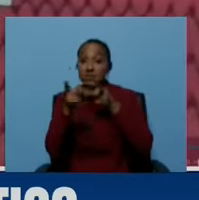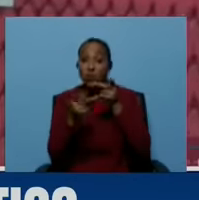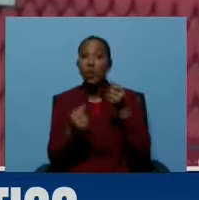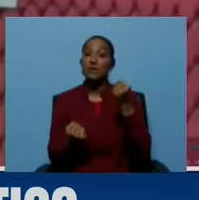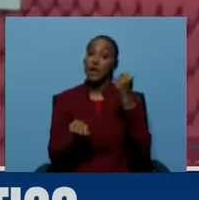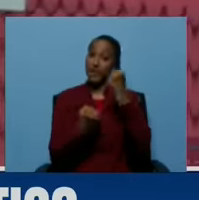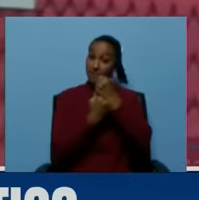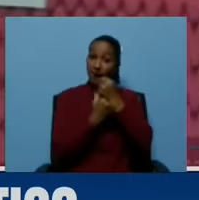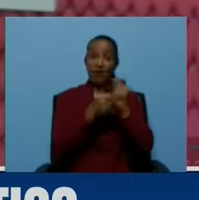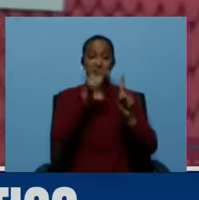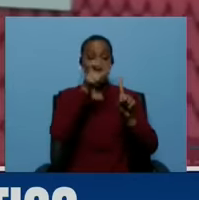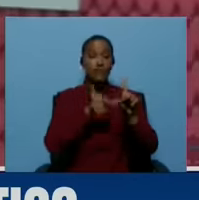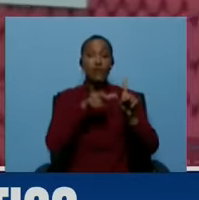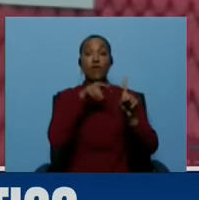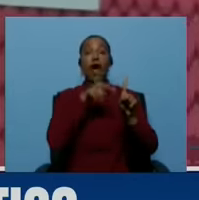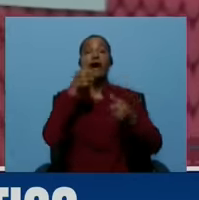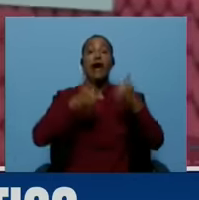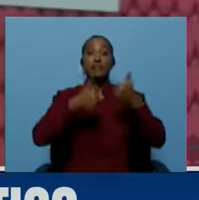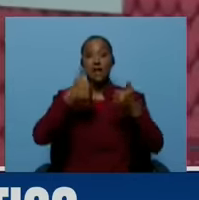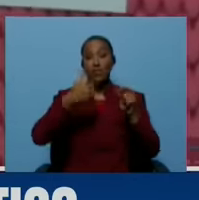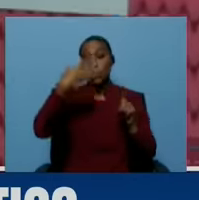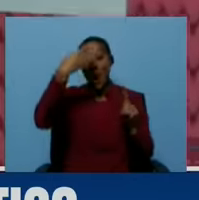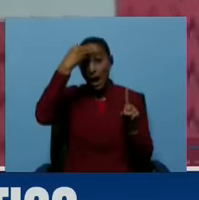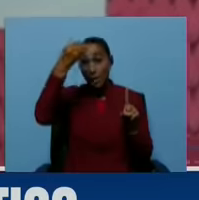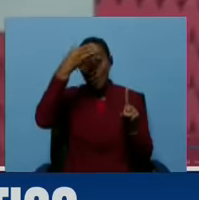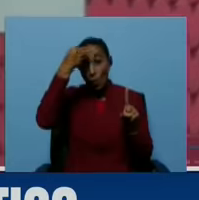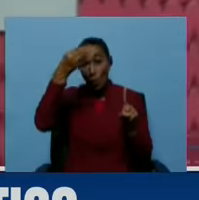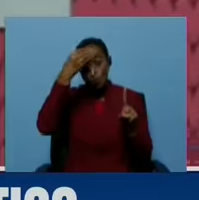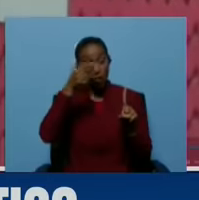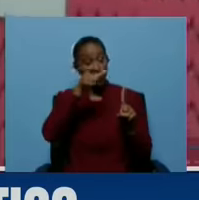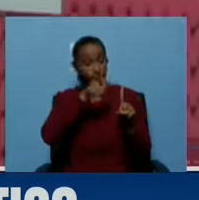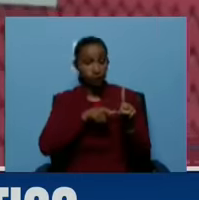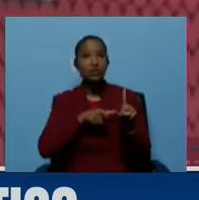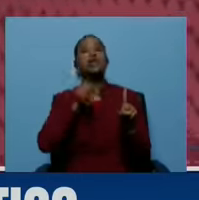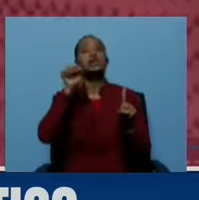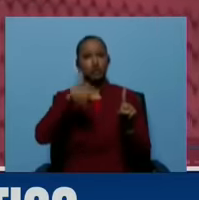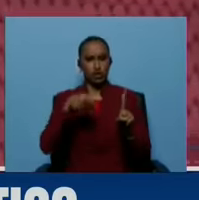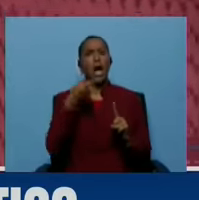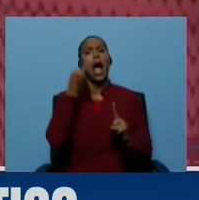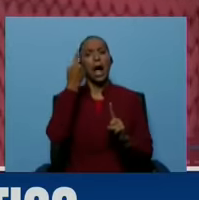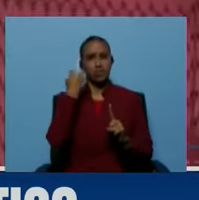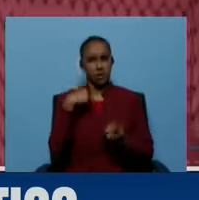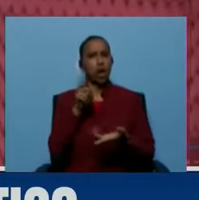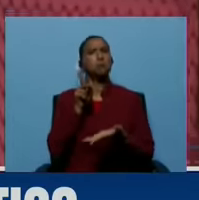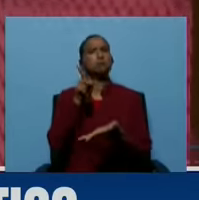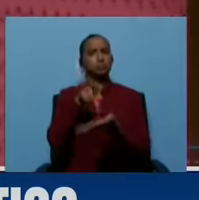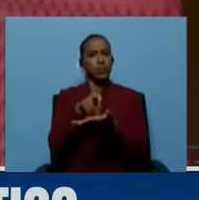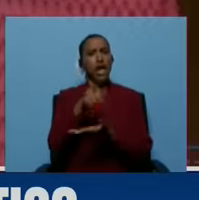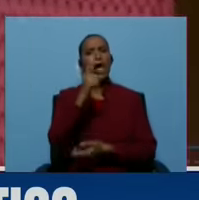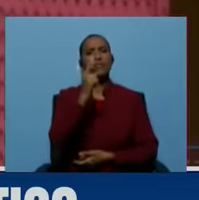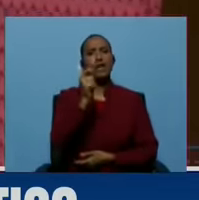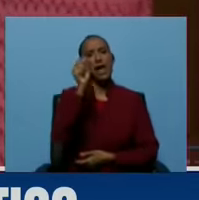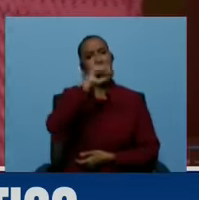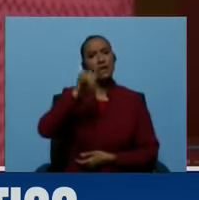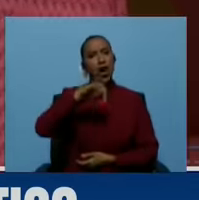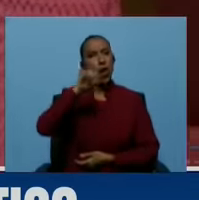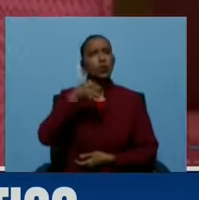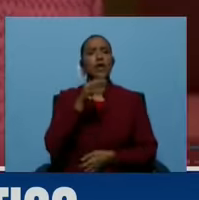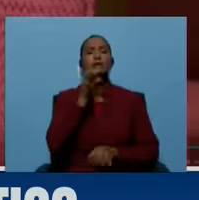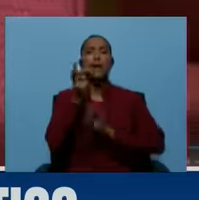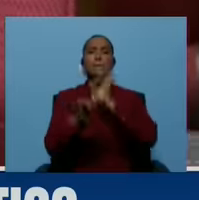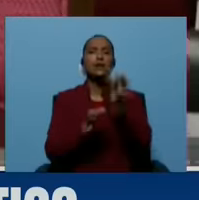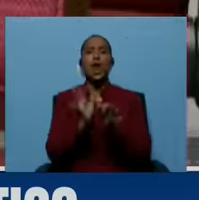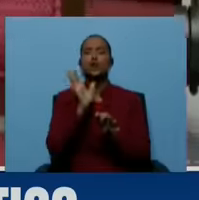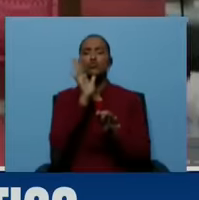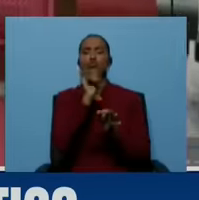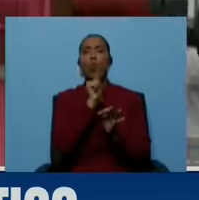al candidato de la ultraderecha asistieron al día de ayer y dijeron que no tenían ningún acta que consignar.